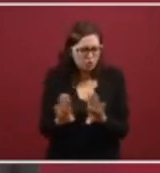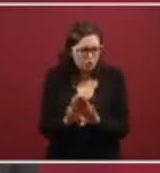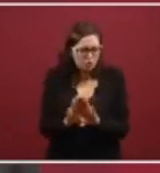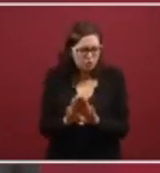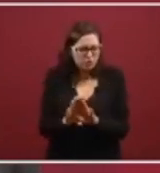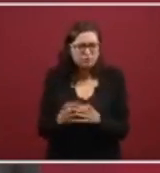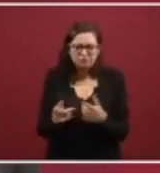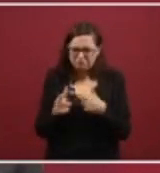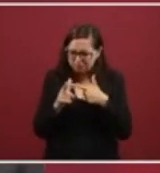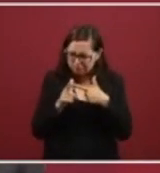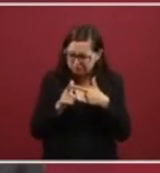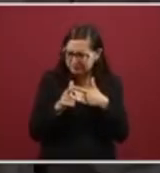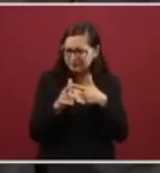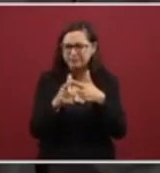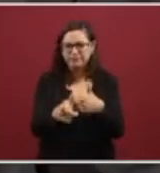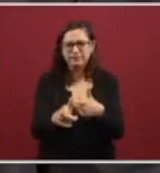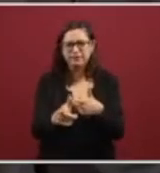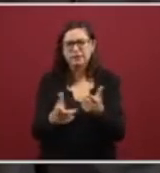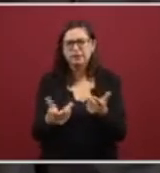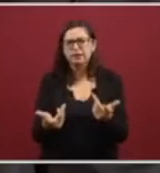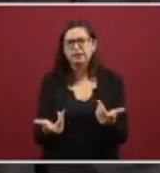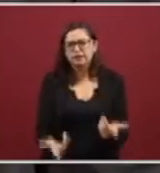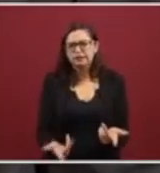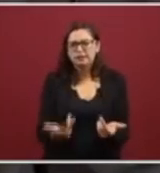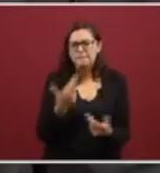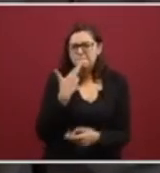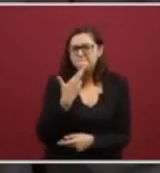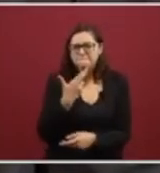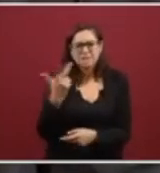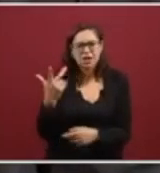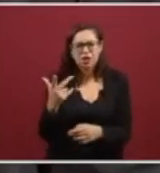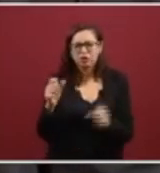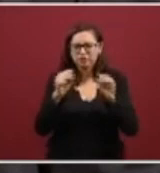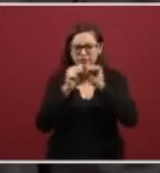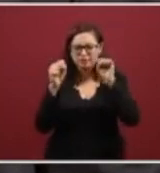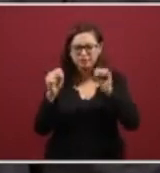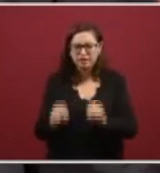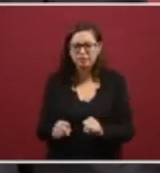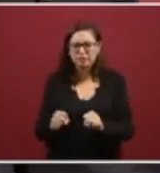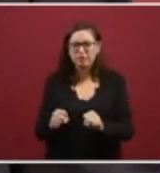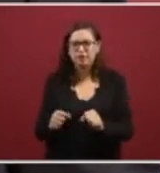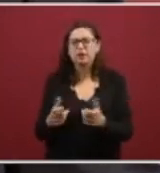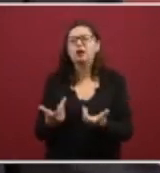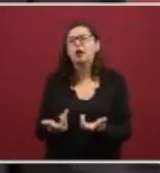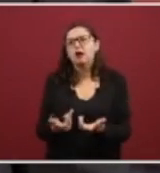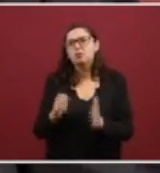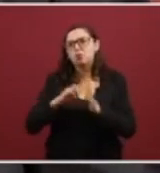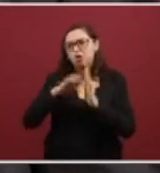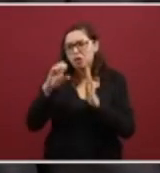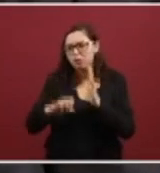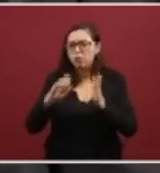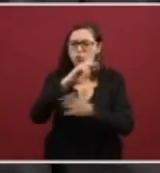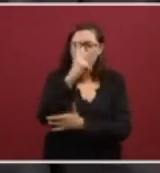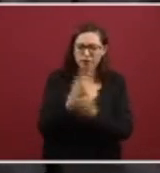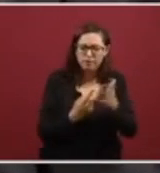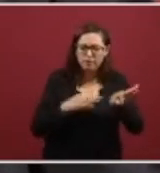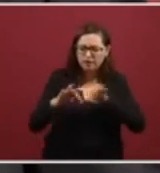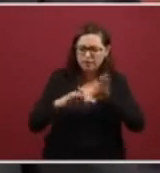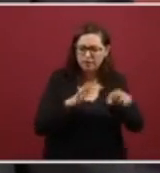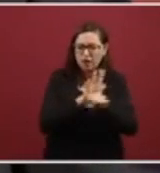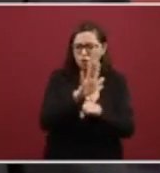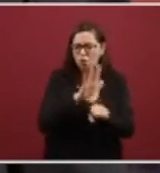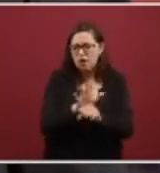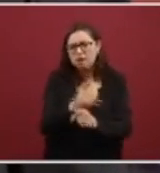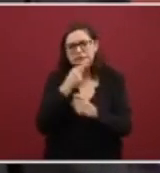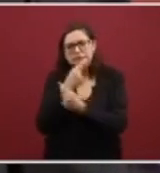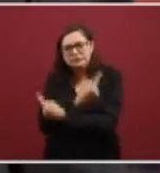permanente? ¿Cómo podemos hacerlo de la mejor manera posible? ¿Qué tipo de programas de empleo podríamos hacer? ¿Cómo podemos atender a los